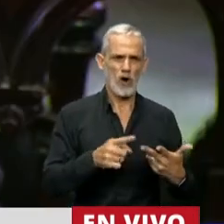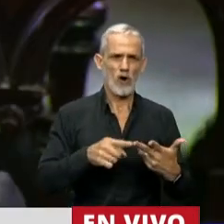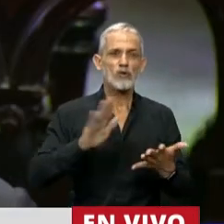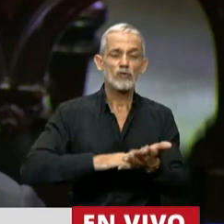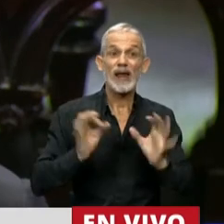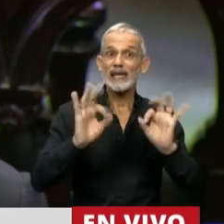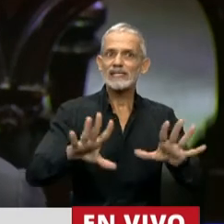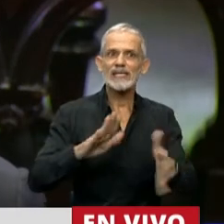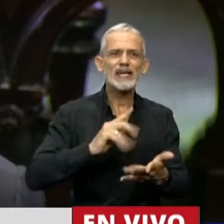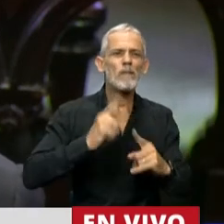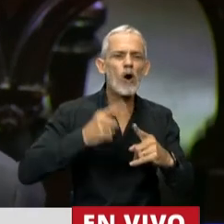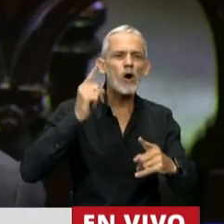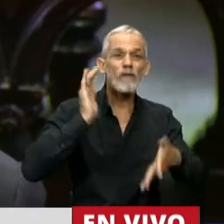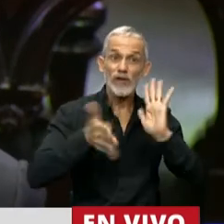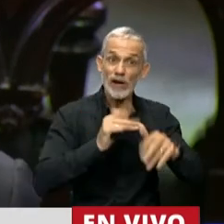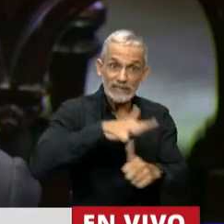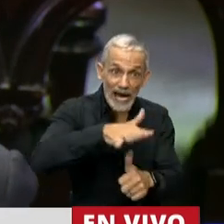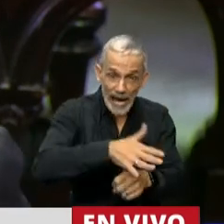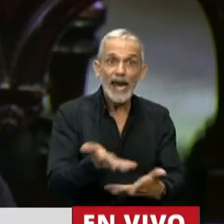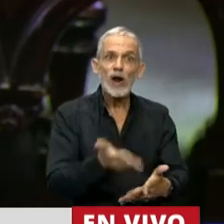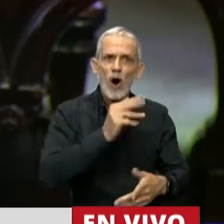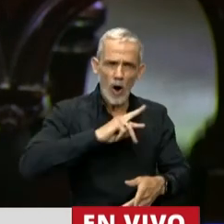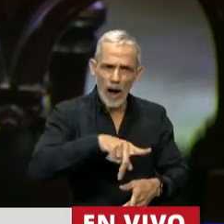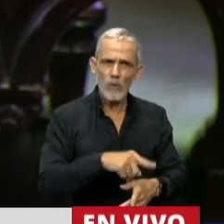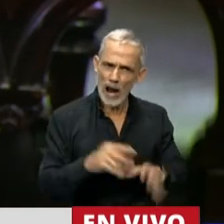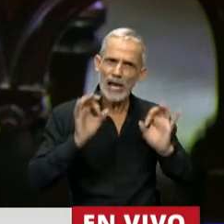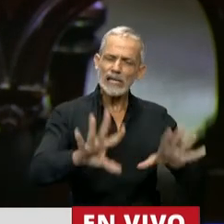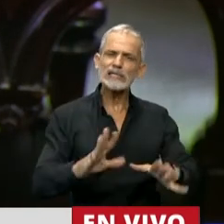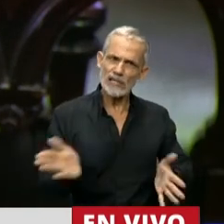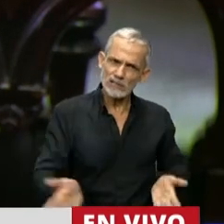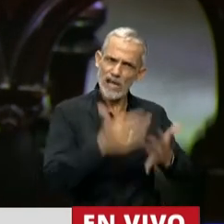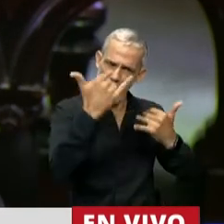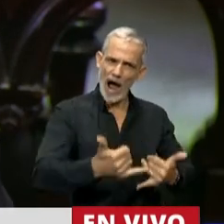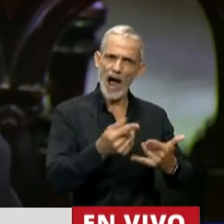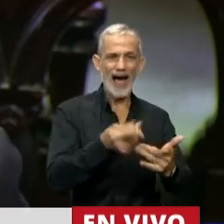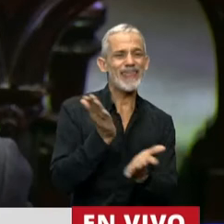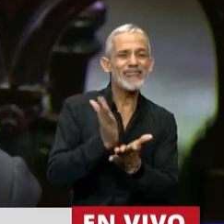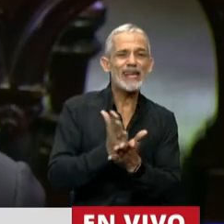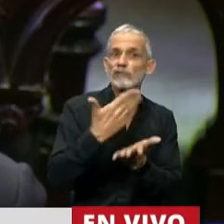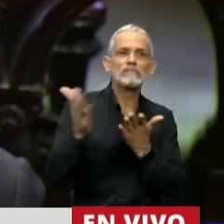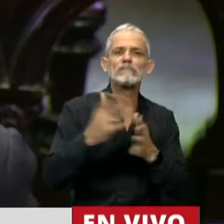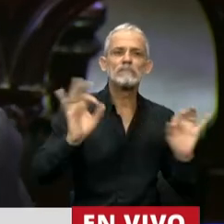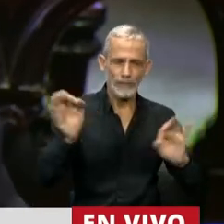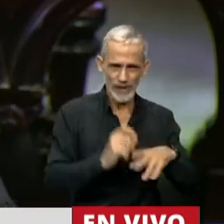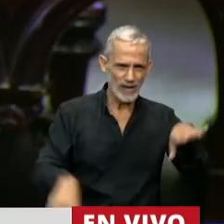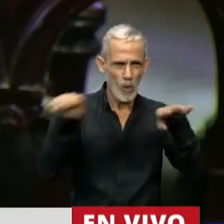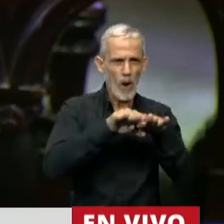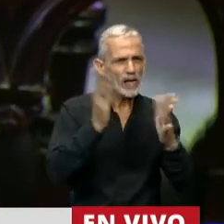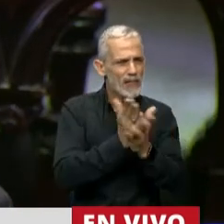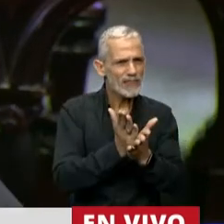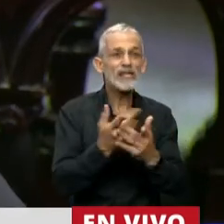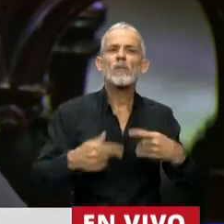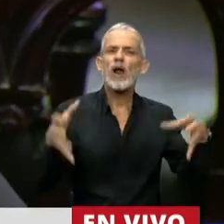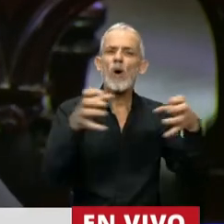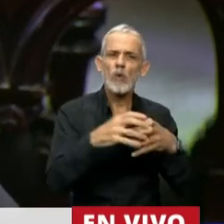la licencia por violencia de género, una deuda que tenemos en este Congreso. Habla del derecho a la no discriminación y a la igualdad para los